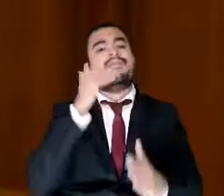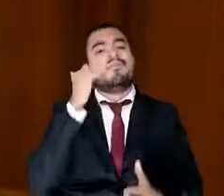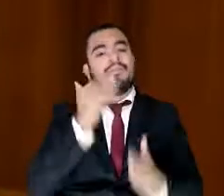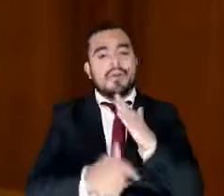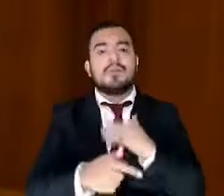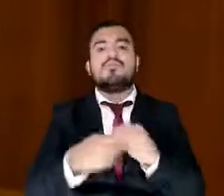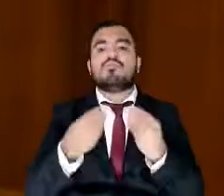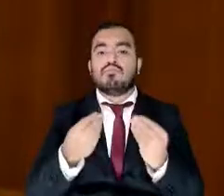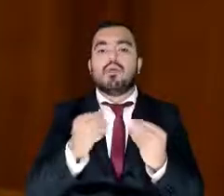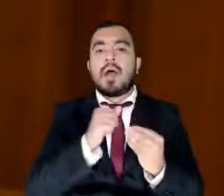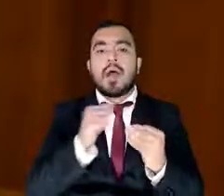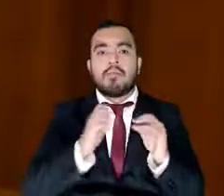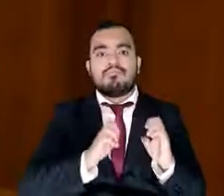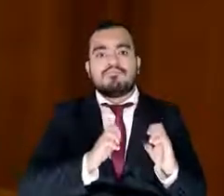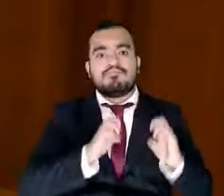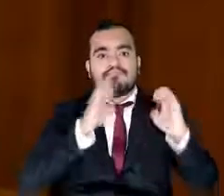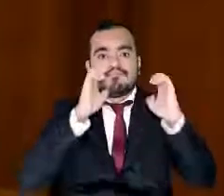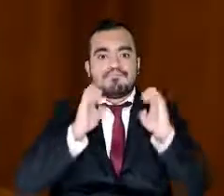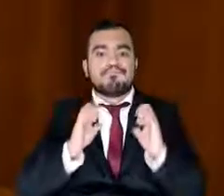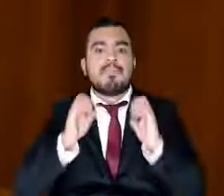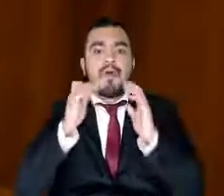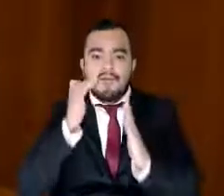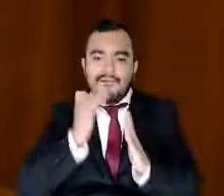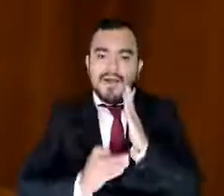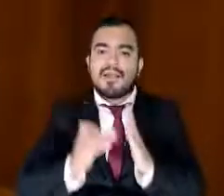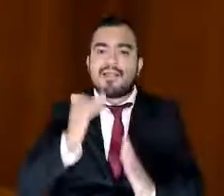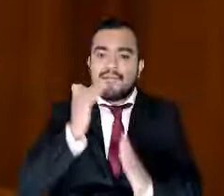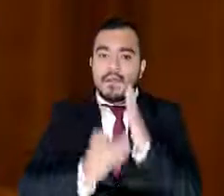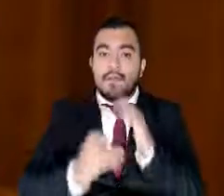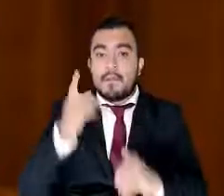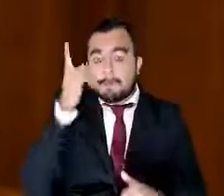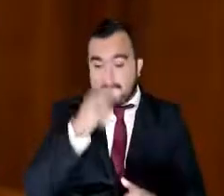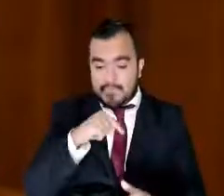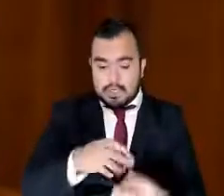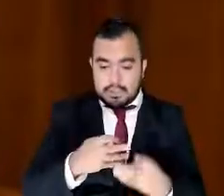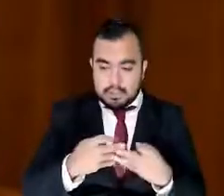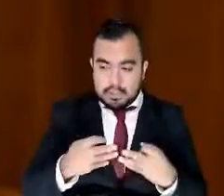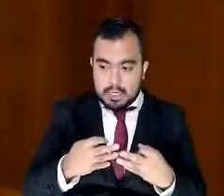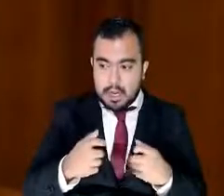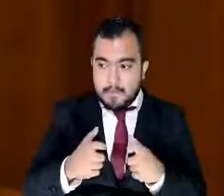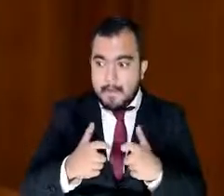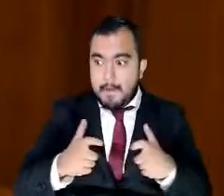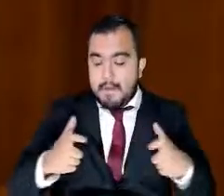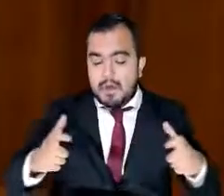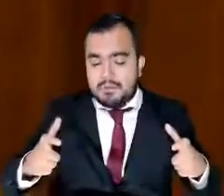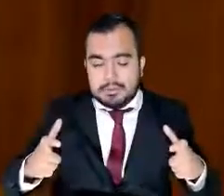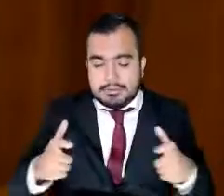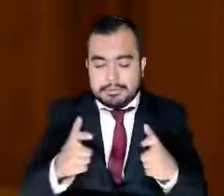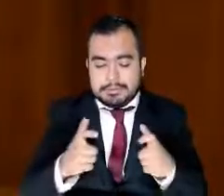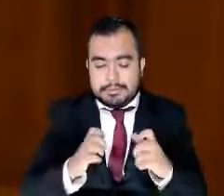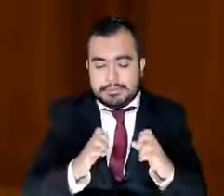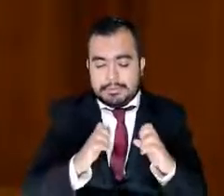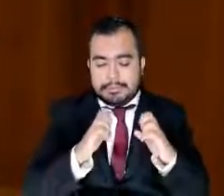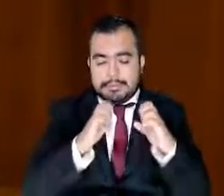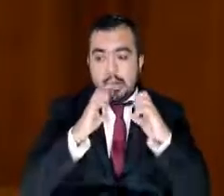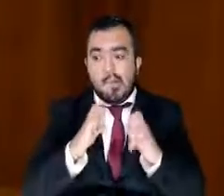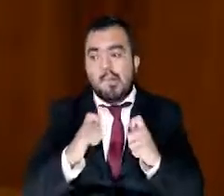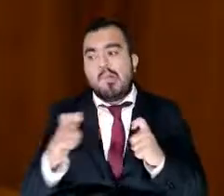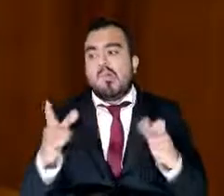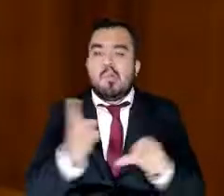promoción de vivienda vertical para redensificar nuestro territorio y evitar que estemos creciendo de forma